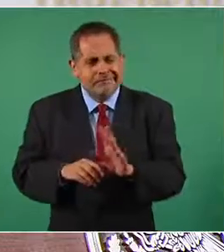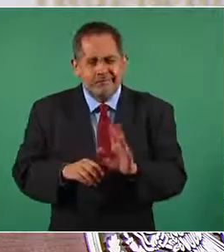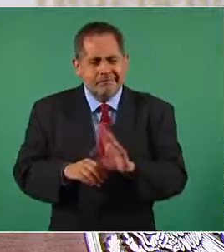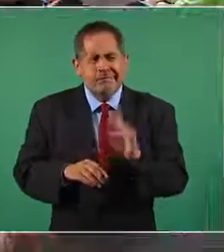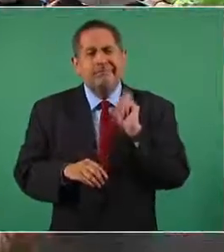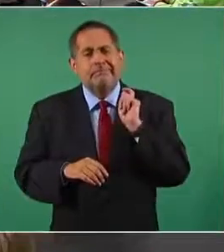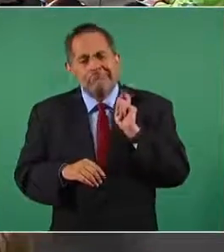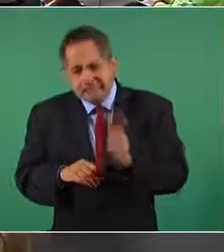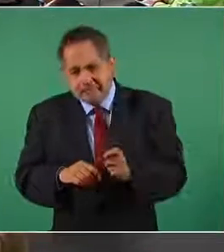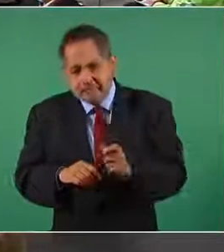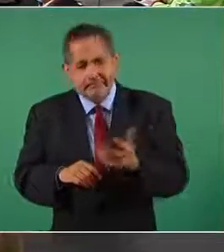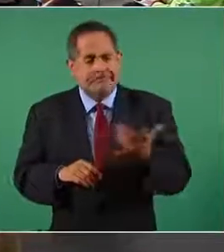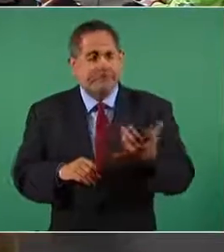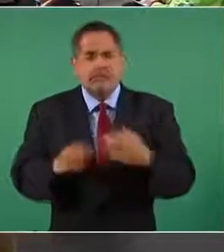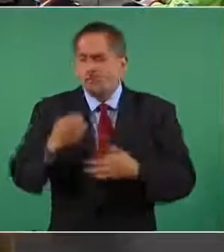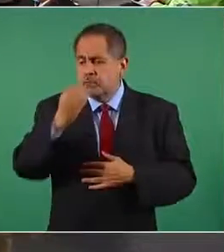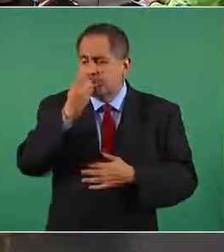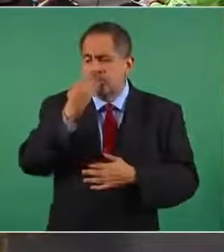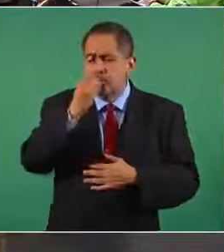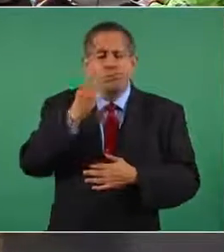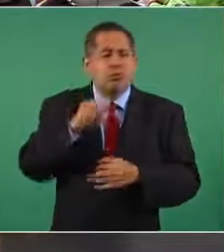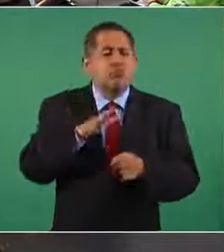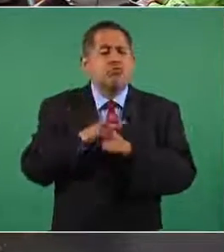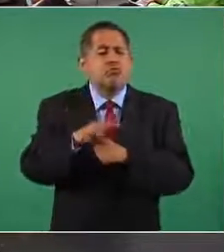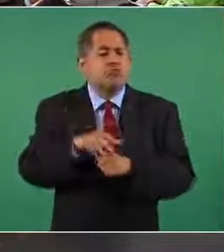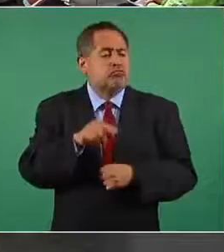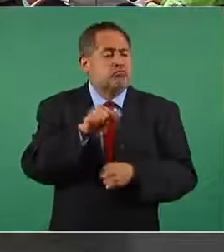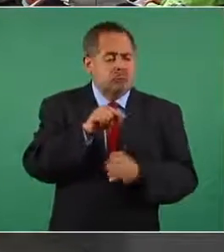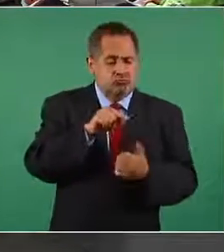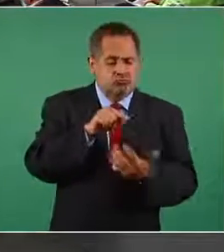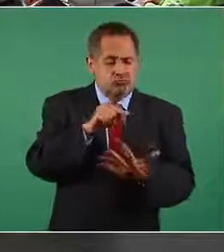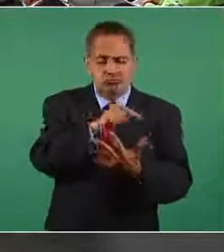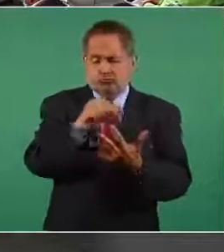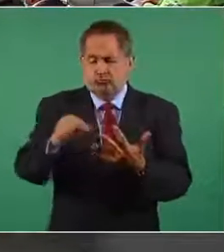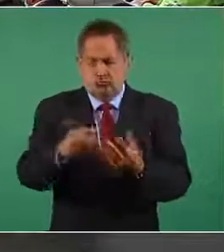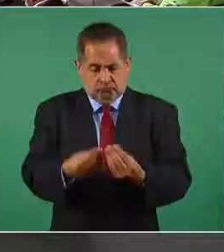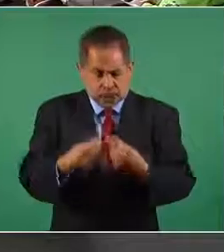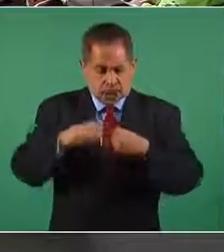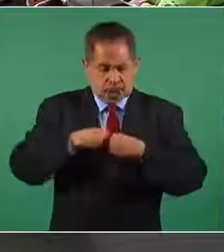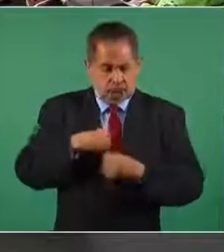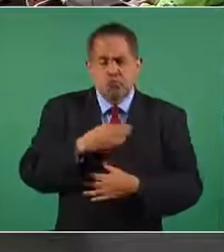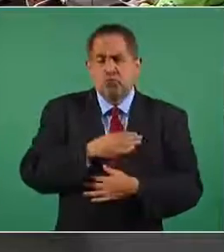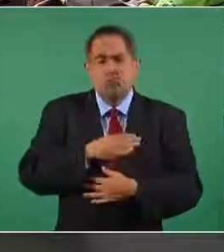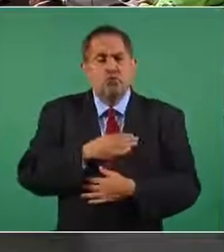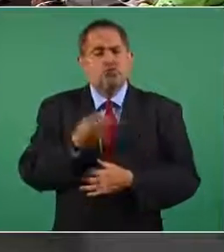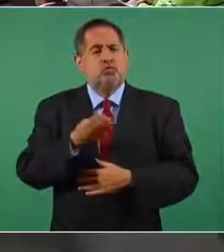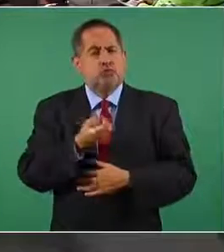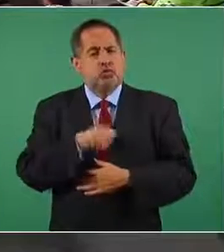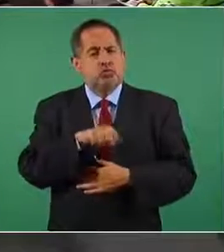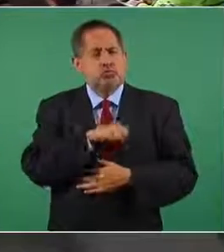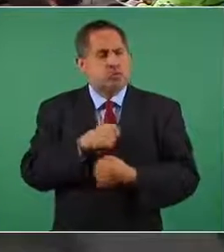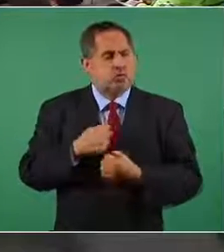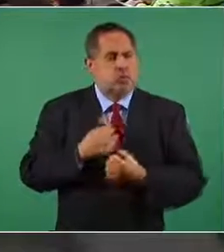sino comer todo lo que nos nutre,